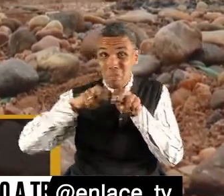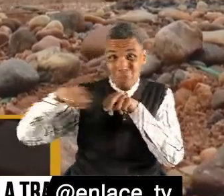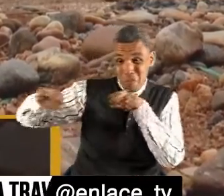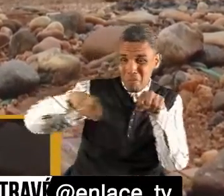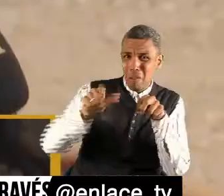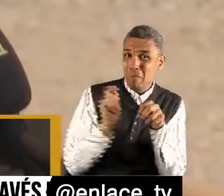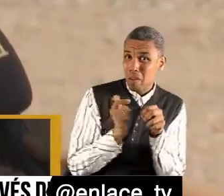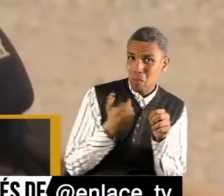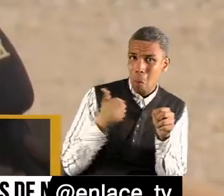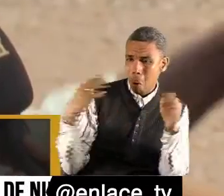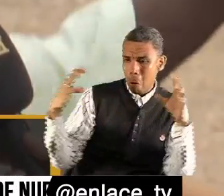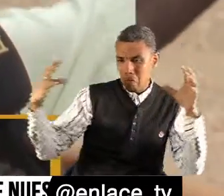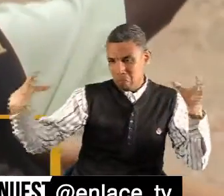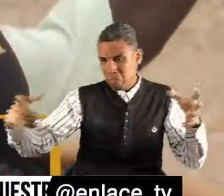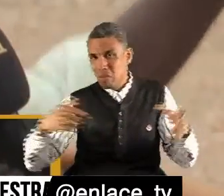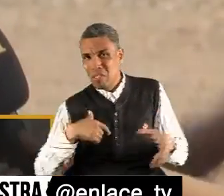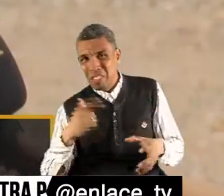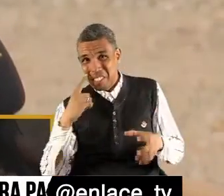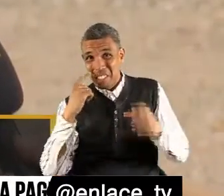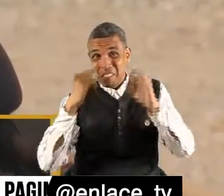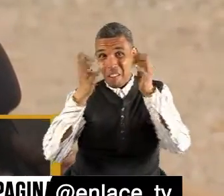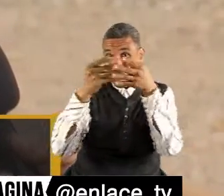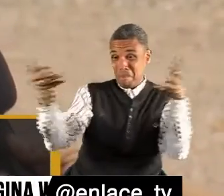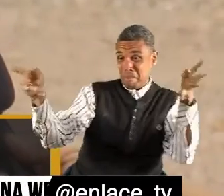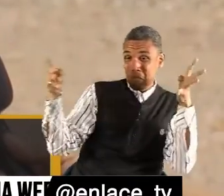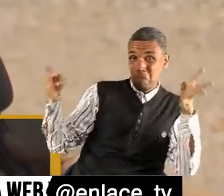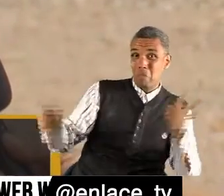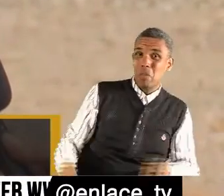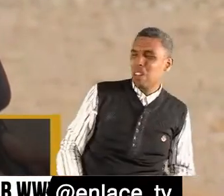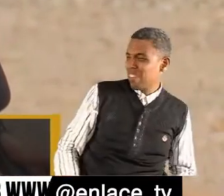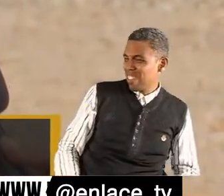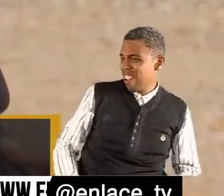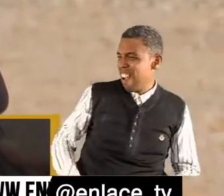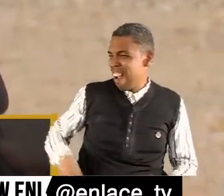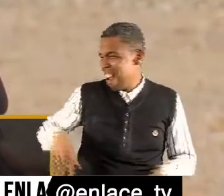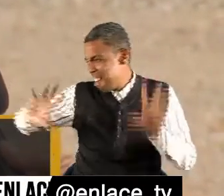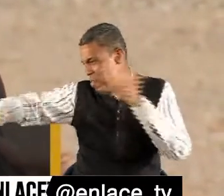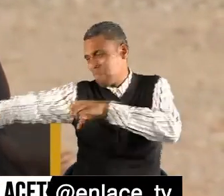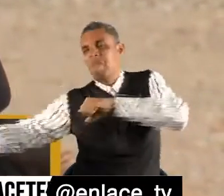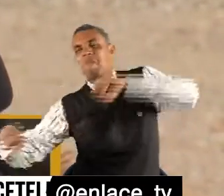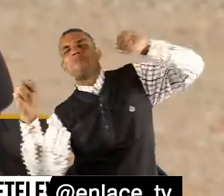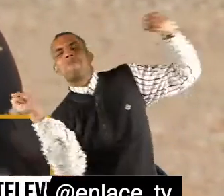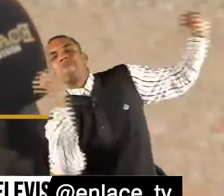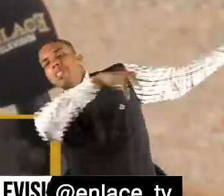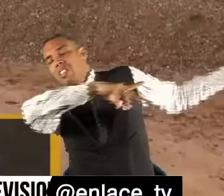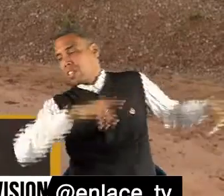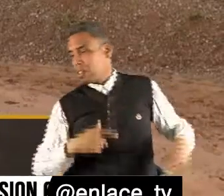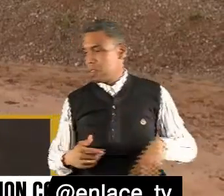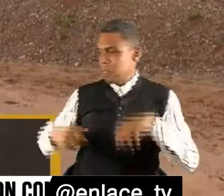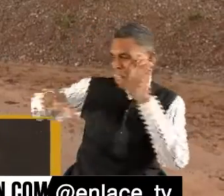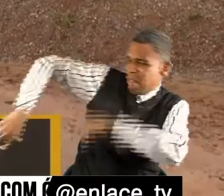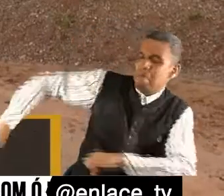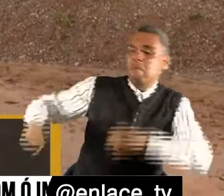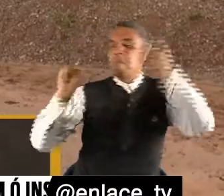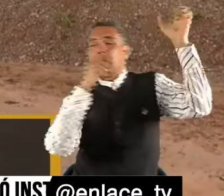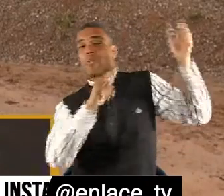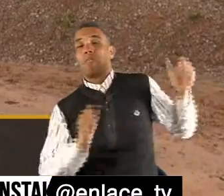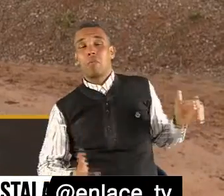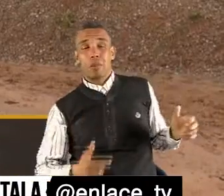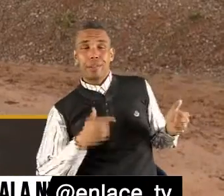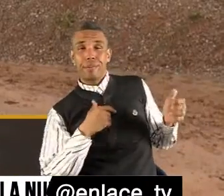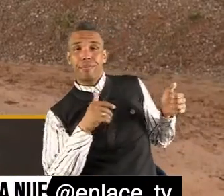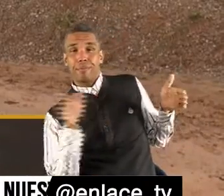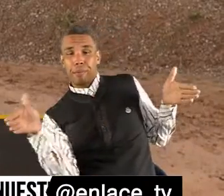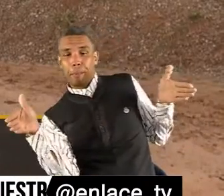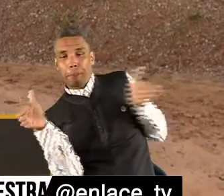los nidos que tenían, las tiraron para la calle y quedé sin padre y sin madre aquí en este lugar. El ciudadano hace un llamado al